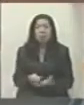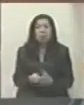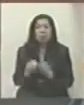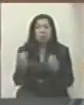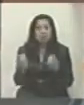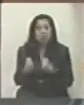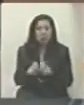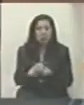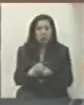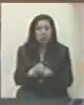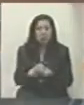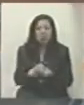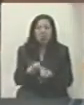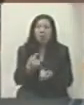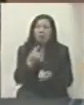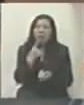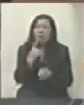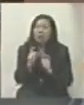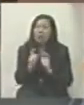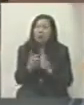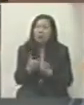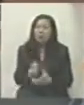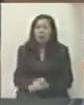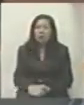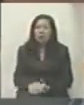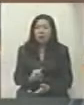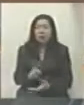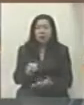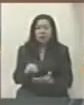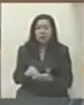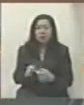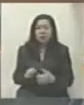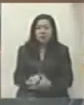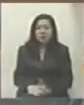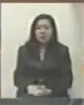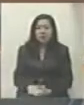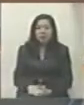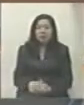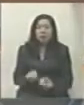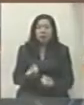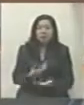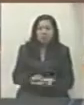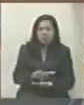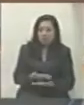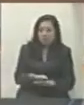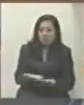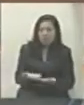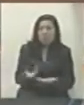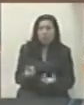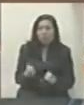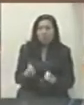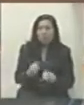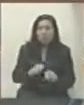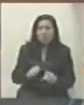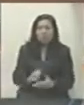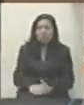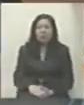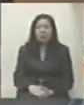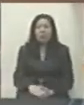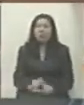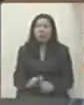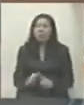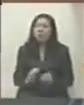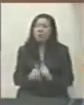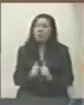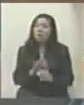muy pequeño, y sobre ese monto muy pequeño le dice al Congreso, ustedes vean cómo hacen, cómo distribuyen, cómo afectan los criterios, pero